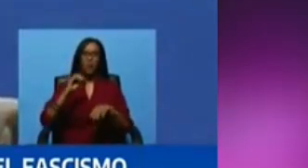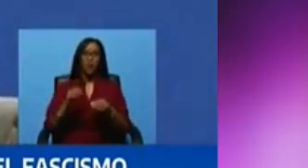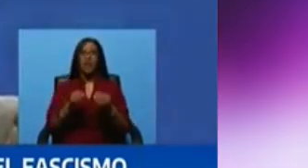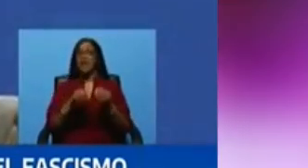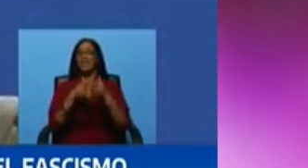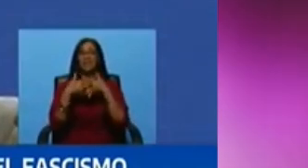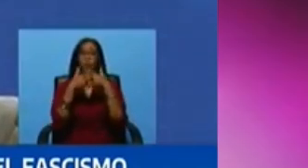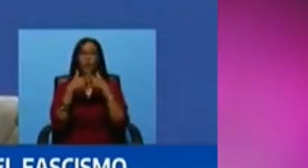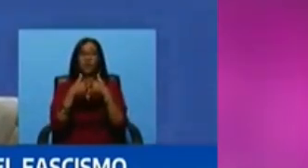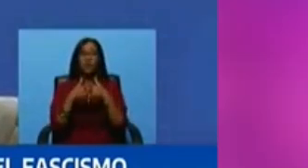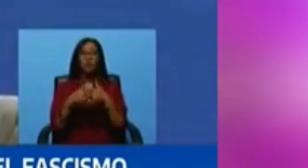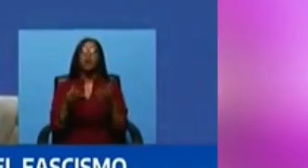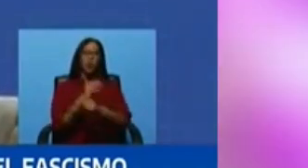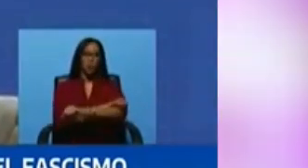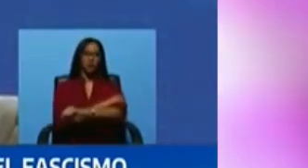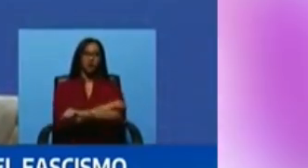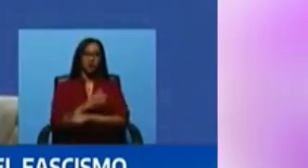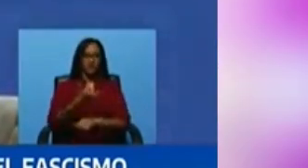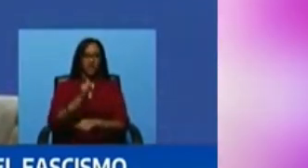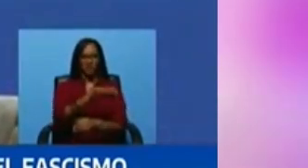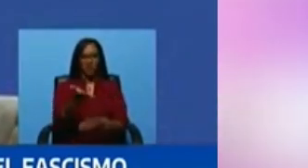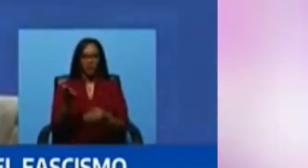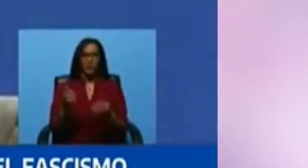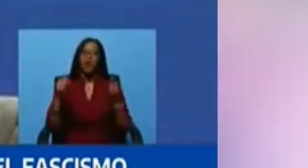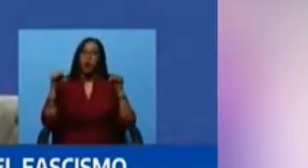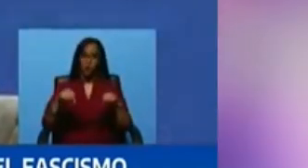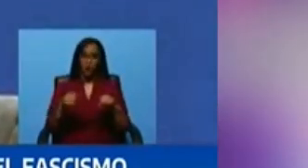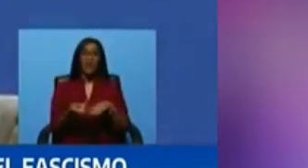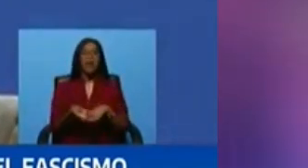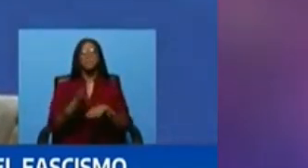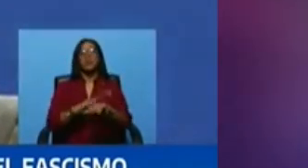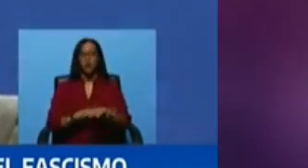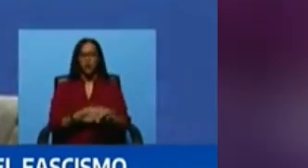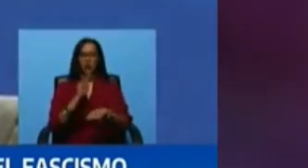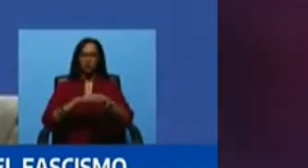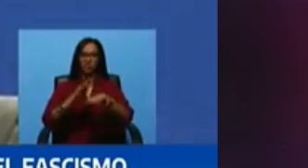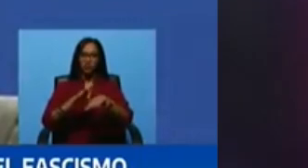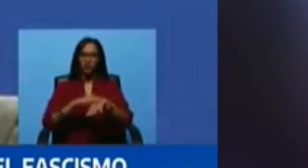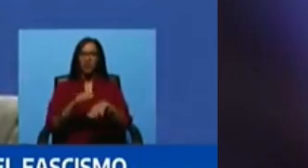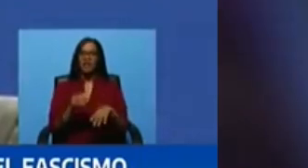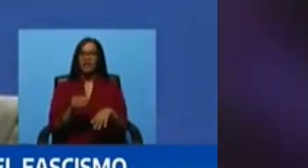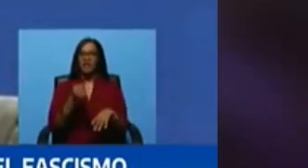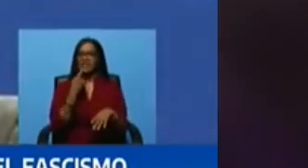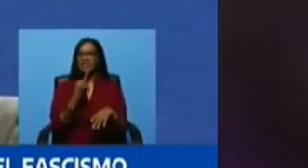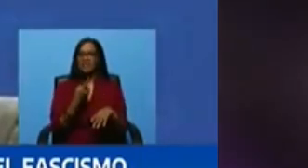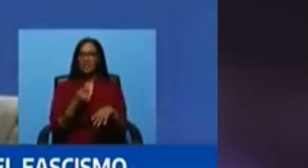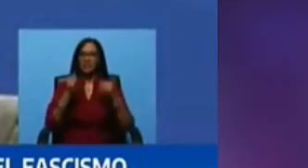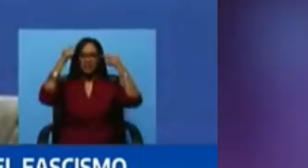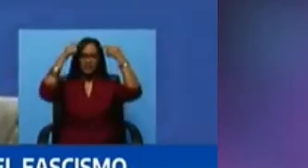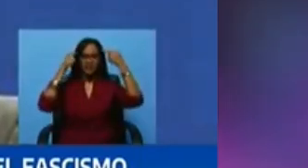derechas de entonces. Hoy la peor acusación que pueden hacer es acusarlo de